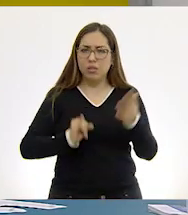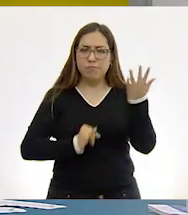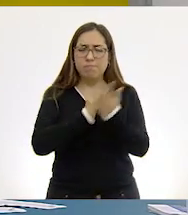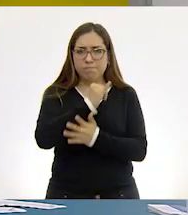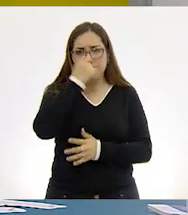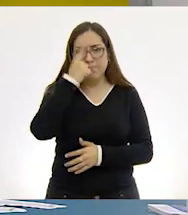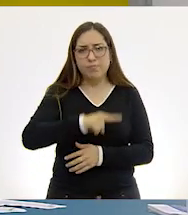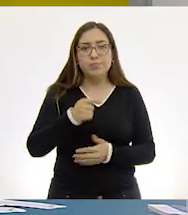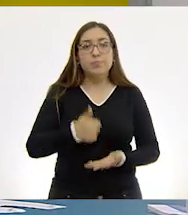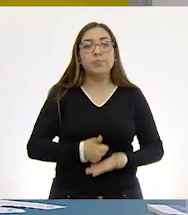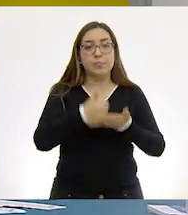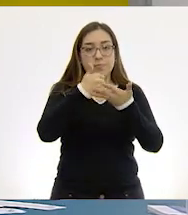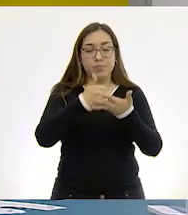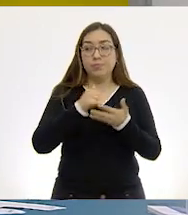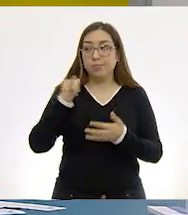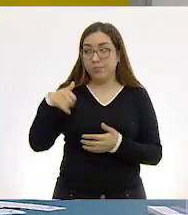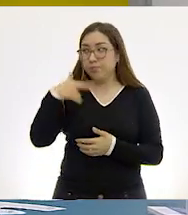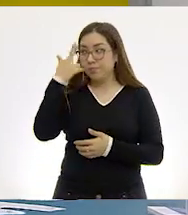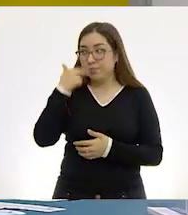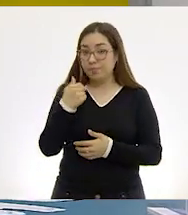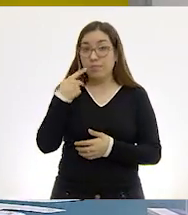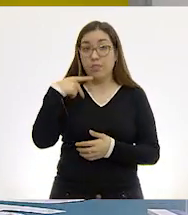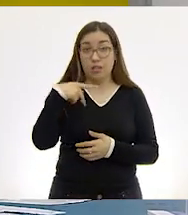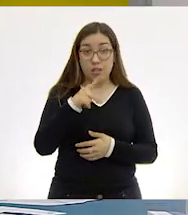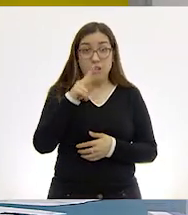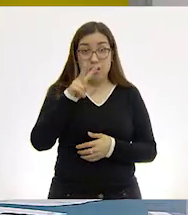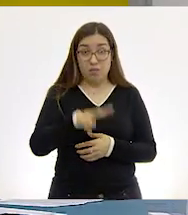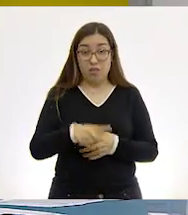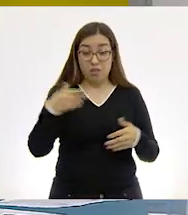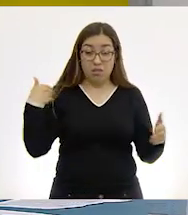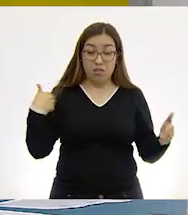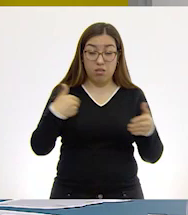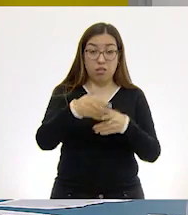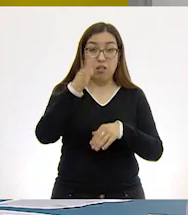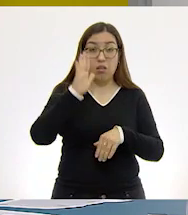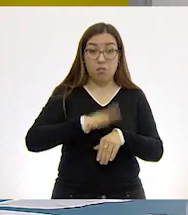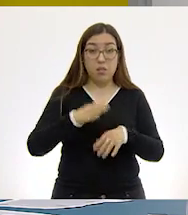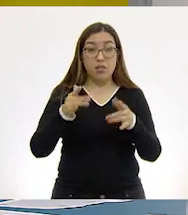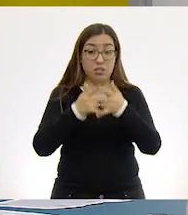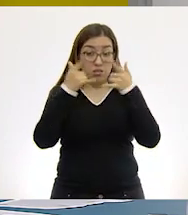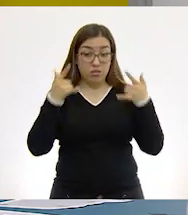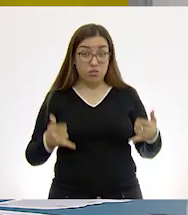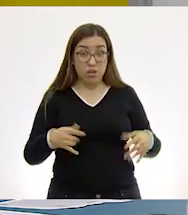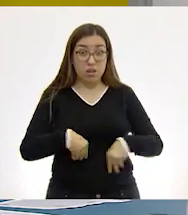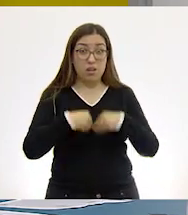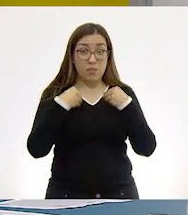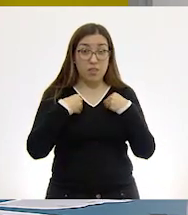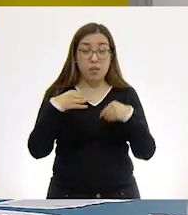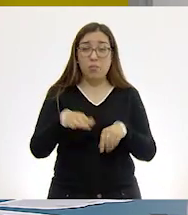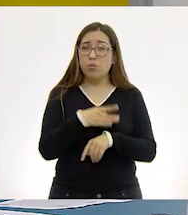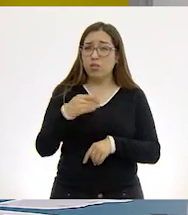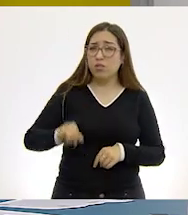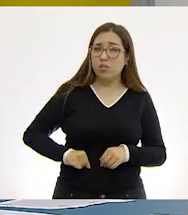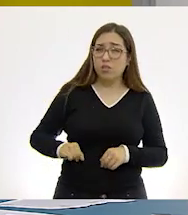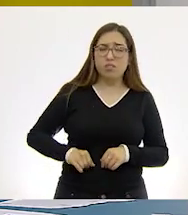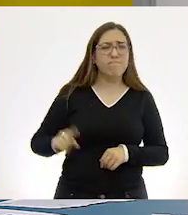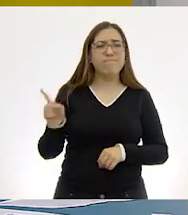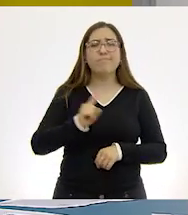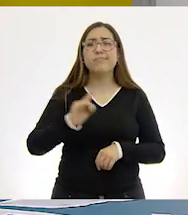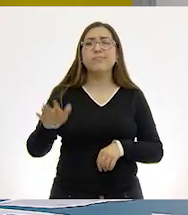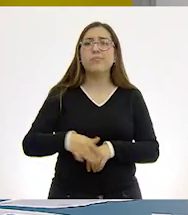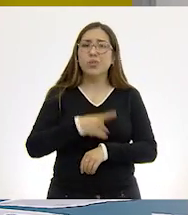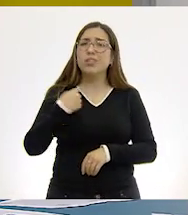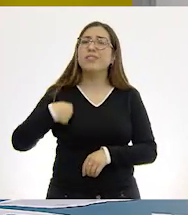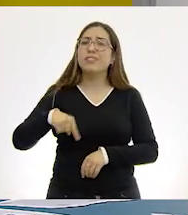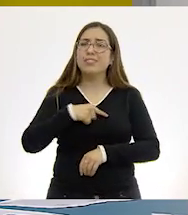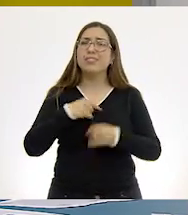razón. Como hemos dicho, no hemos recorrido la historia de la vida en la Tierra solo porque es muy interesante, sino porque somos producto de esa